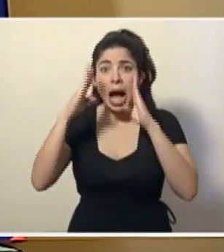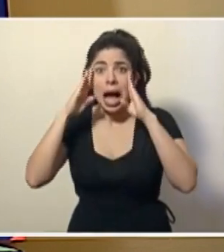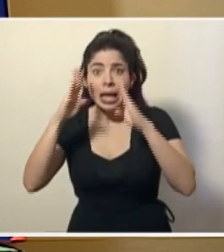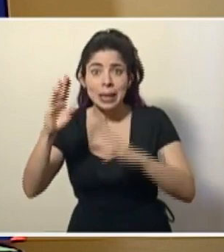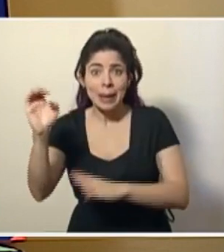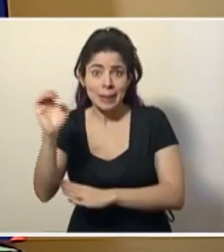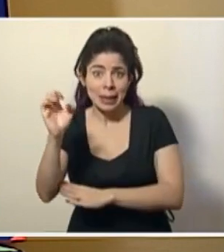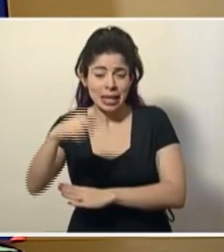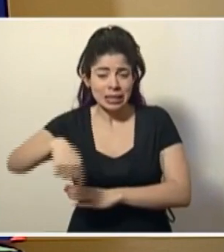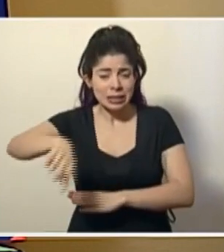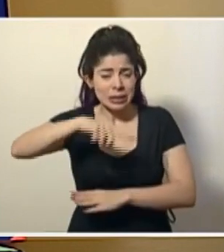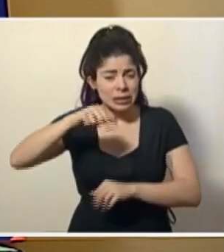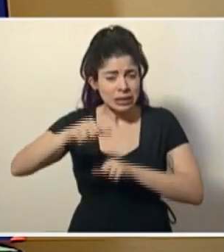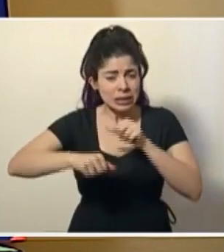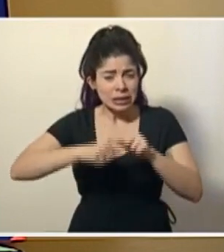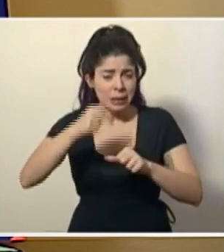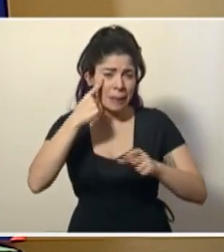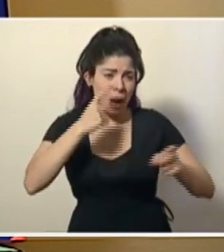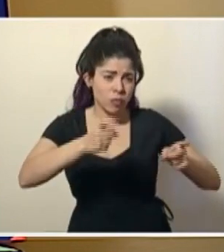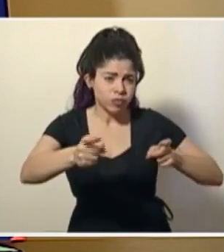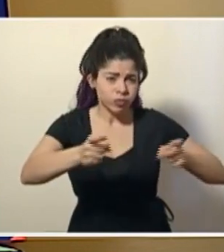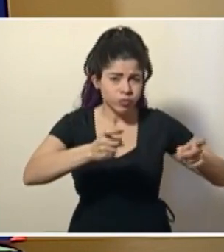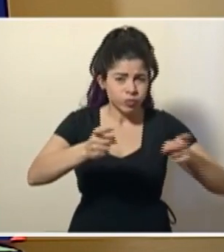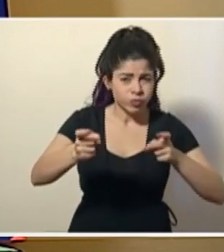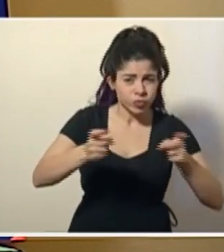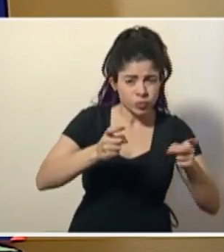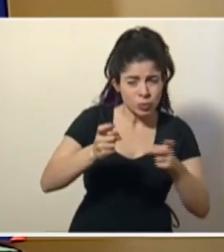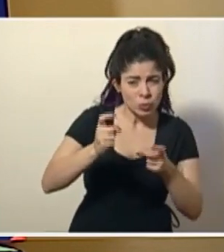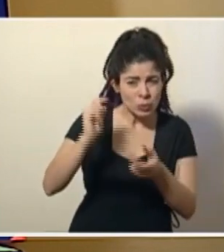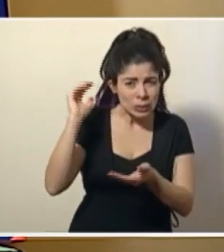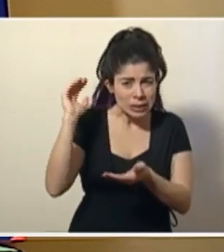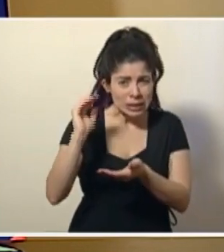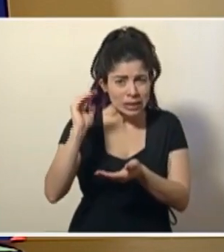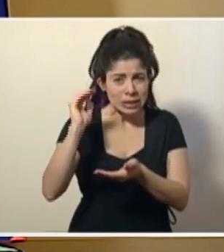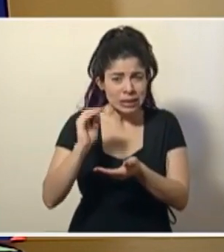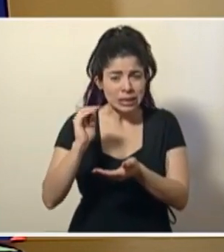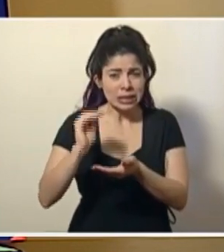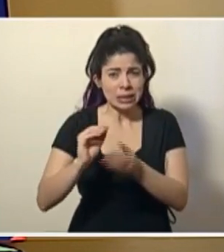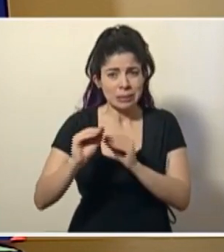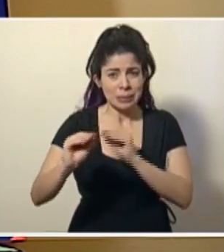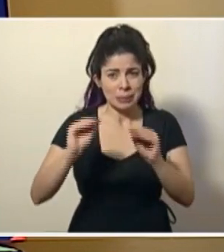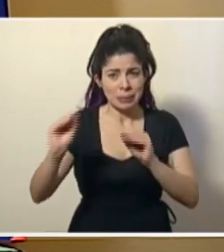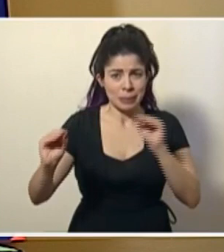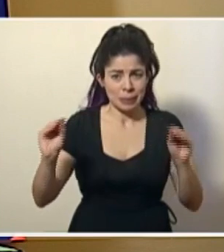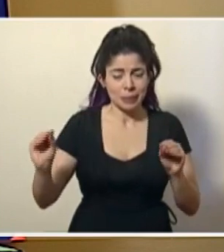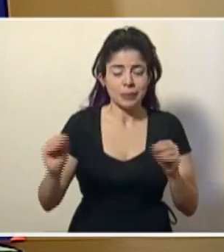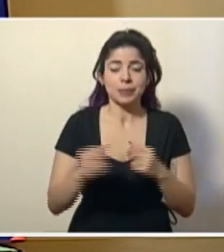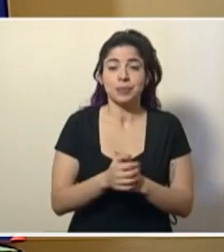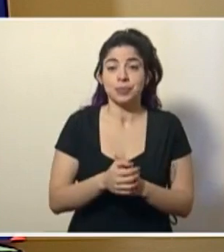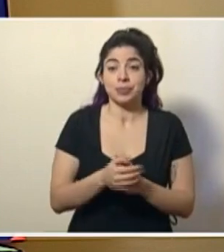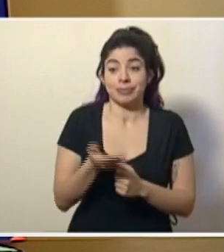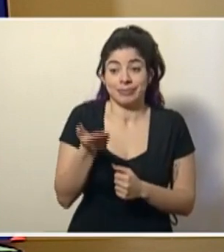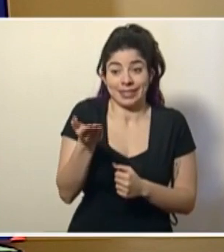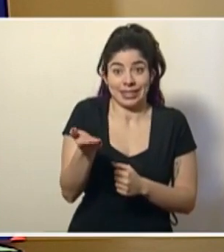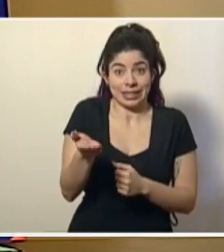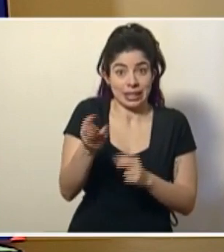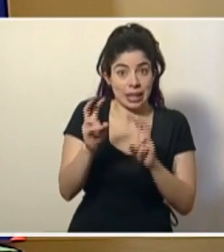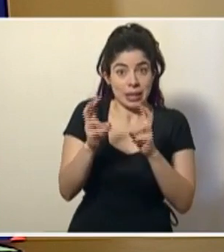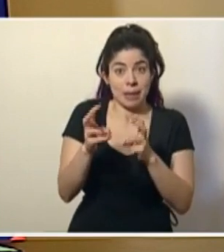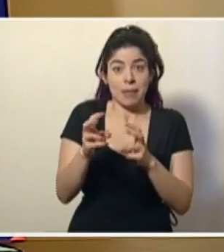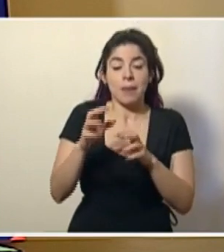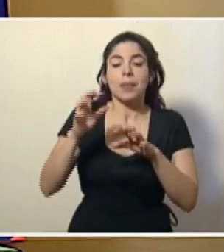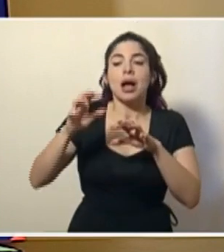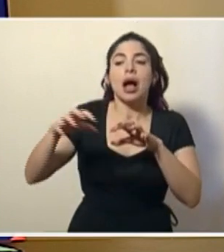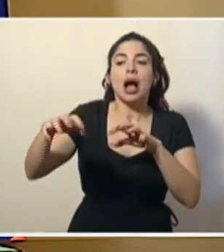de emergencias para controlar el avance de los contagios. En este caso,